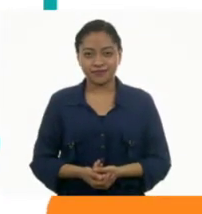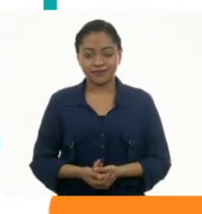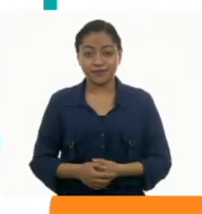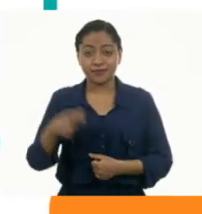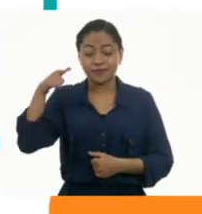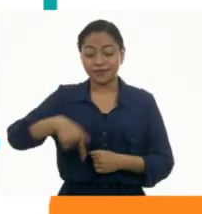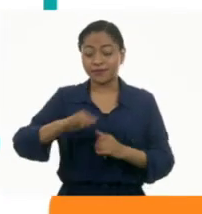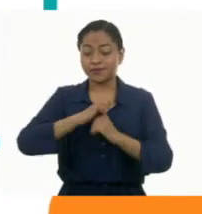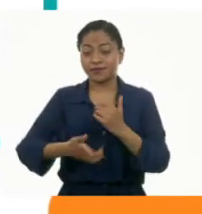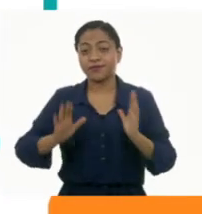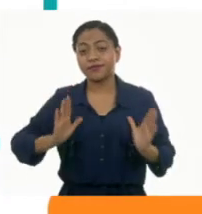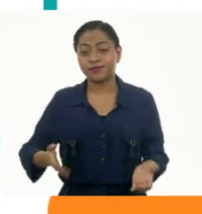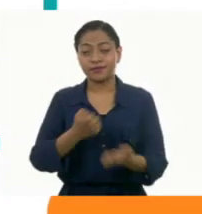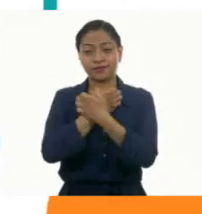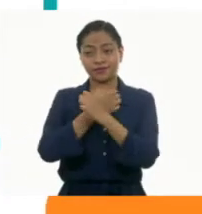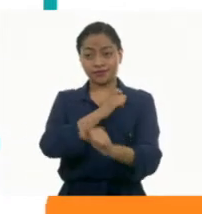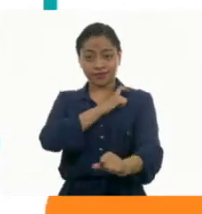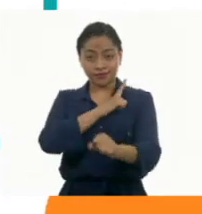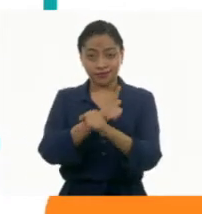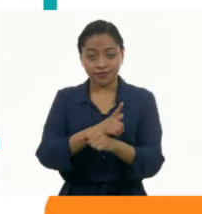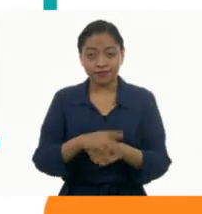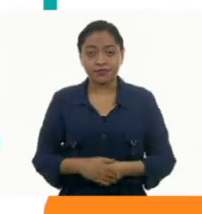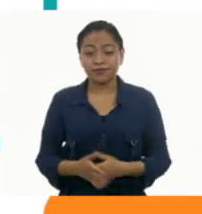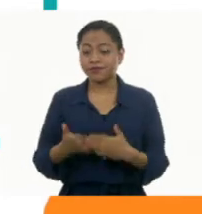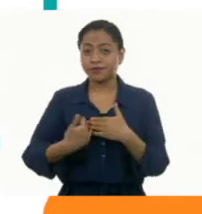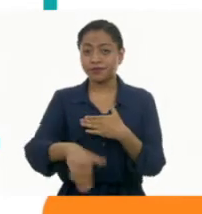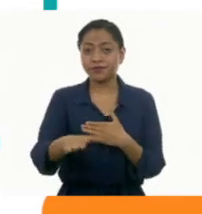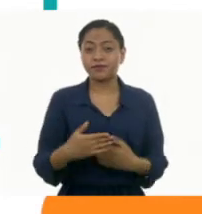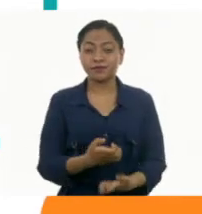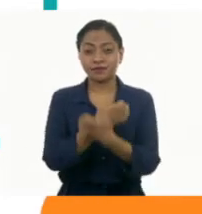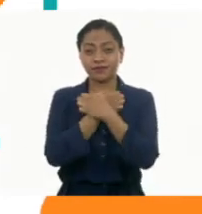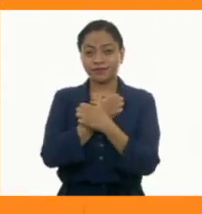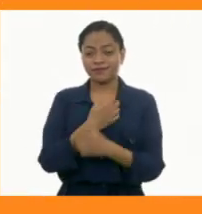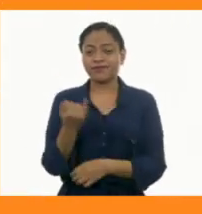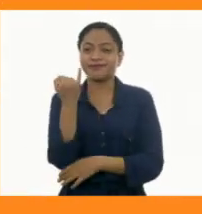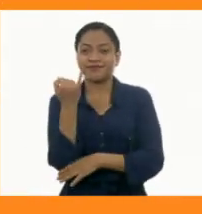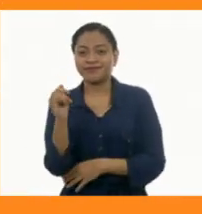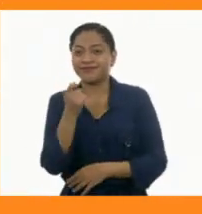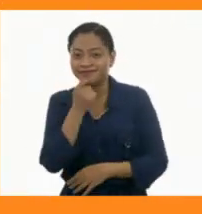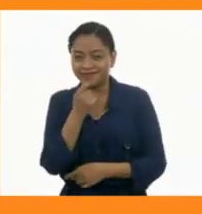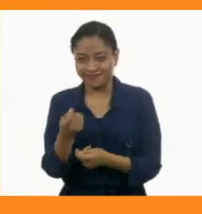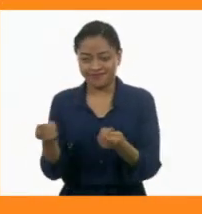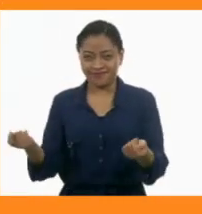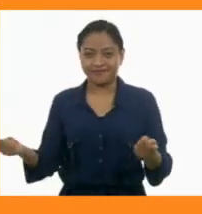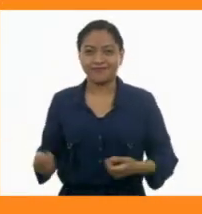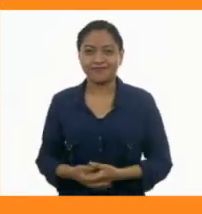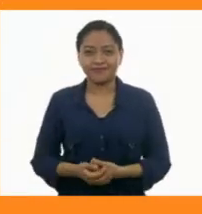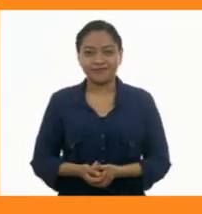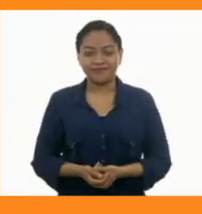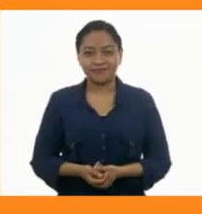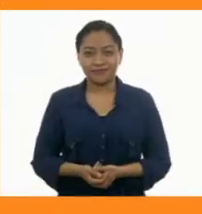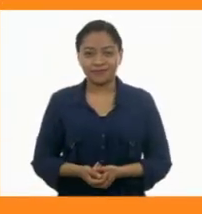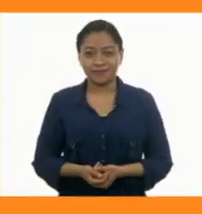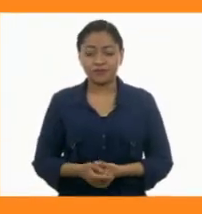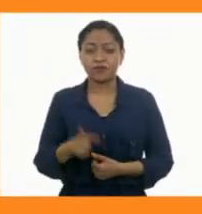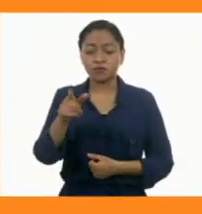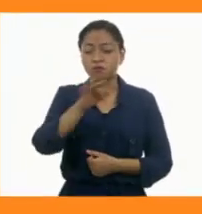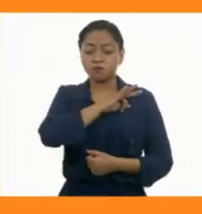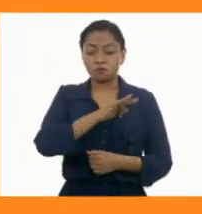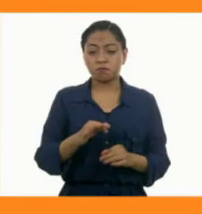Hemos terminado con Educación Especial. Continuamos con Educación Preescolar. Si necesitas ayuda,